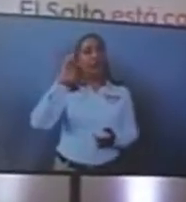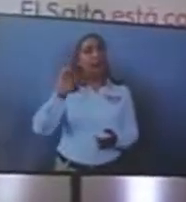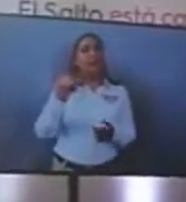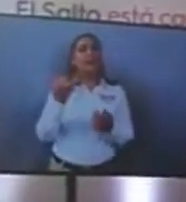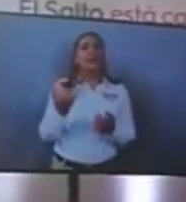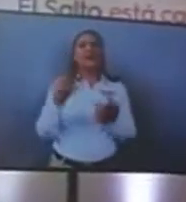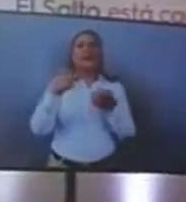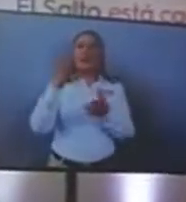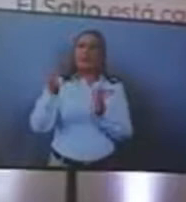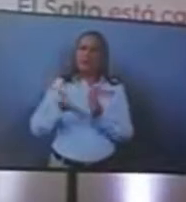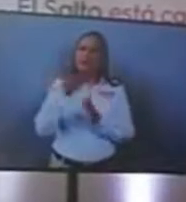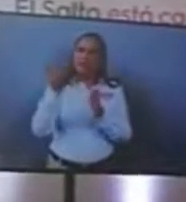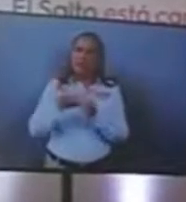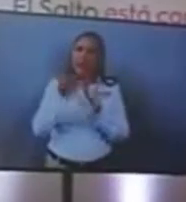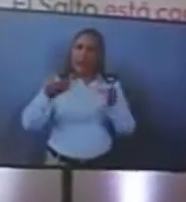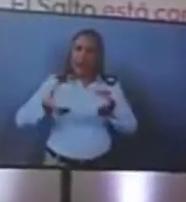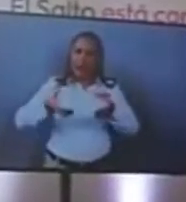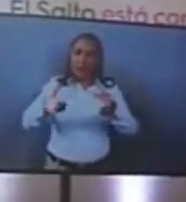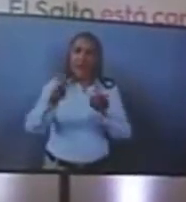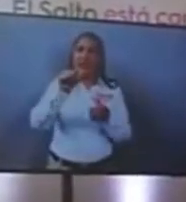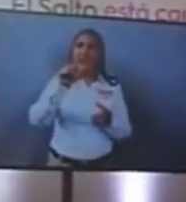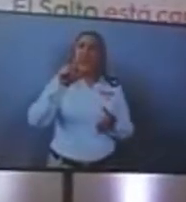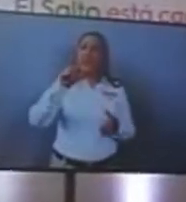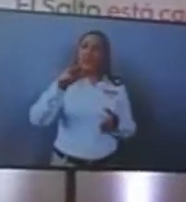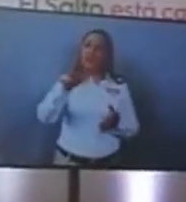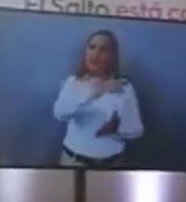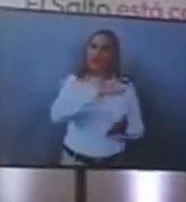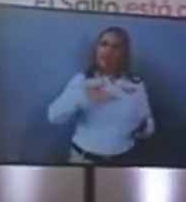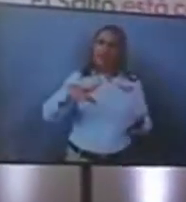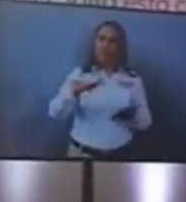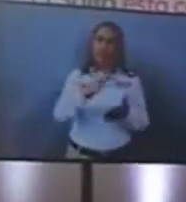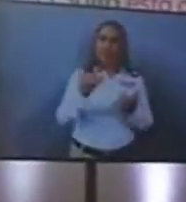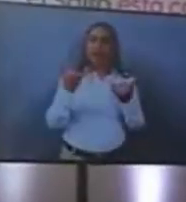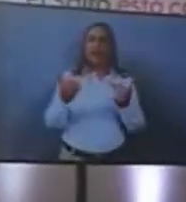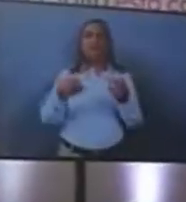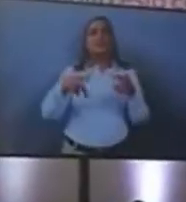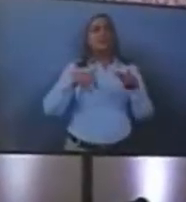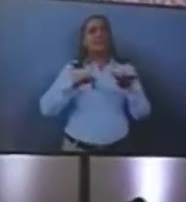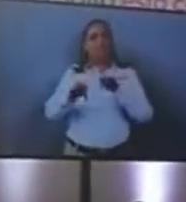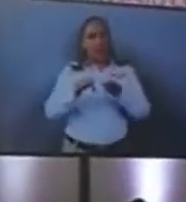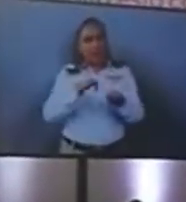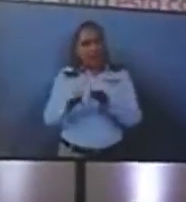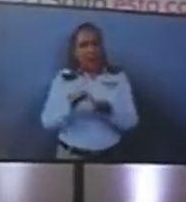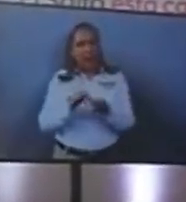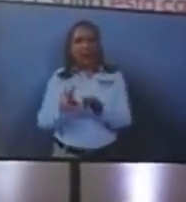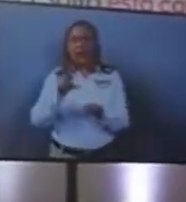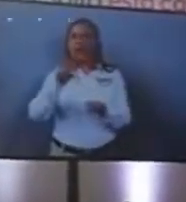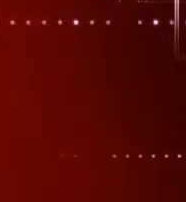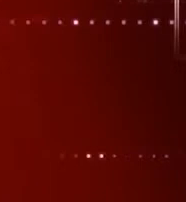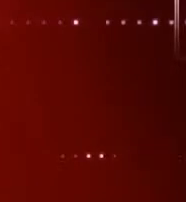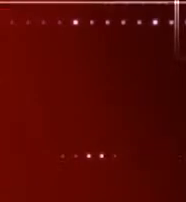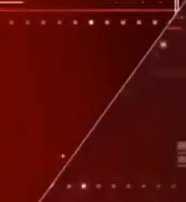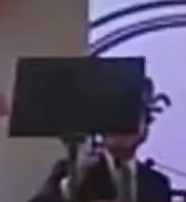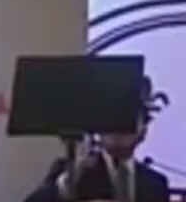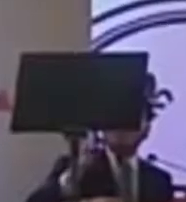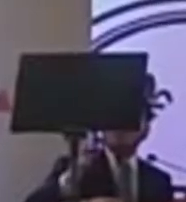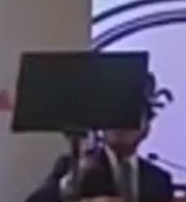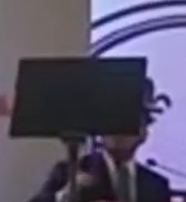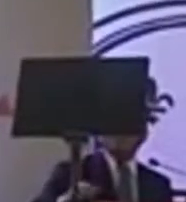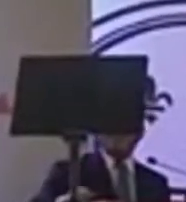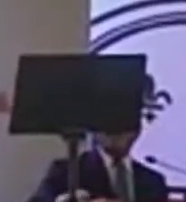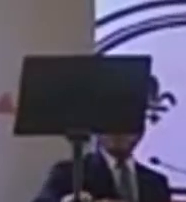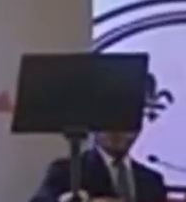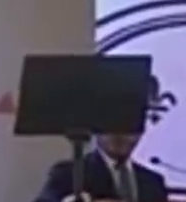calles y avenidas de nuestra ciudad y que trabajamos incansablemente para reforzar la seguridad.